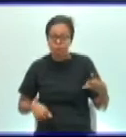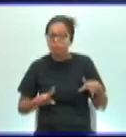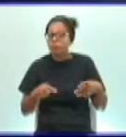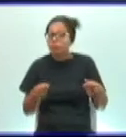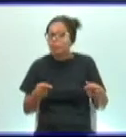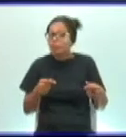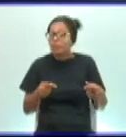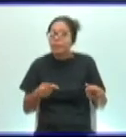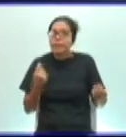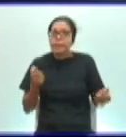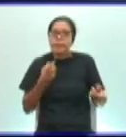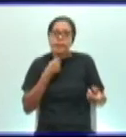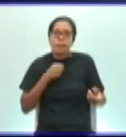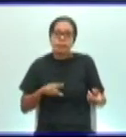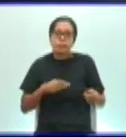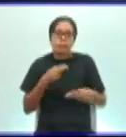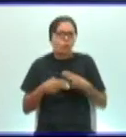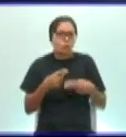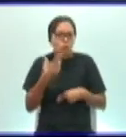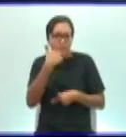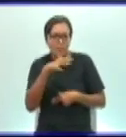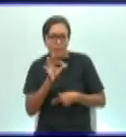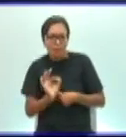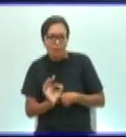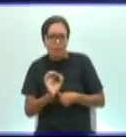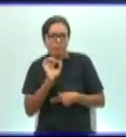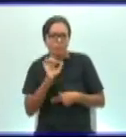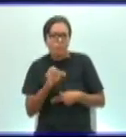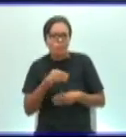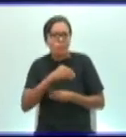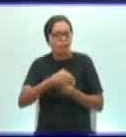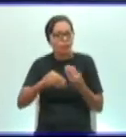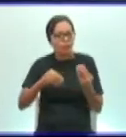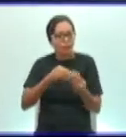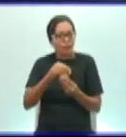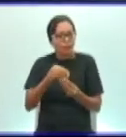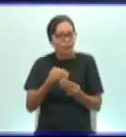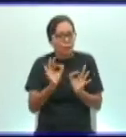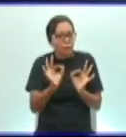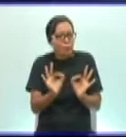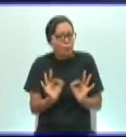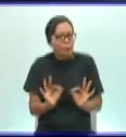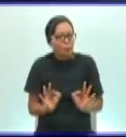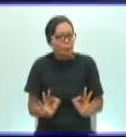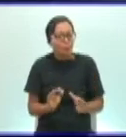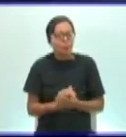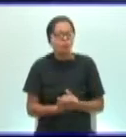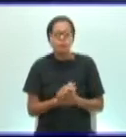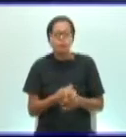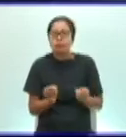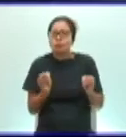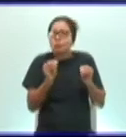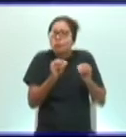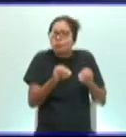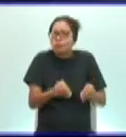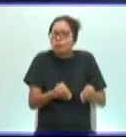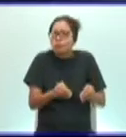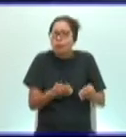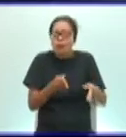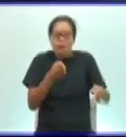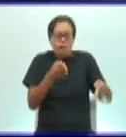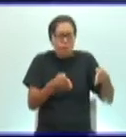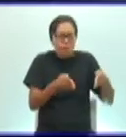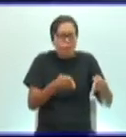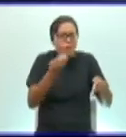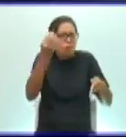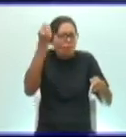la importancia que tiene el documento histórico, porque nos ubica en el momento, pero nos da un carácter del proceso que se está